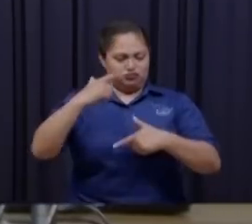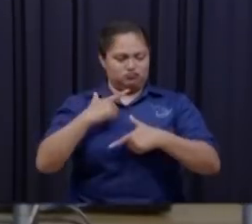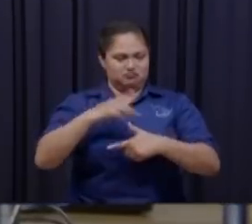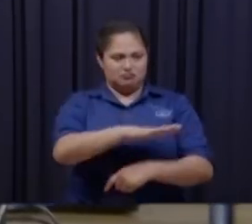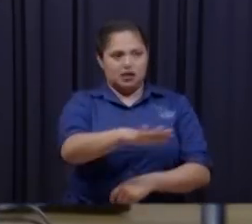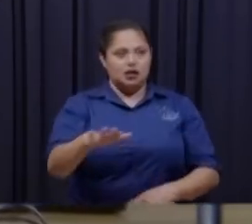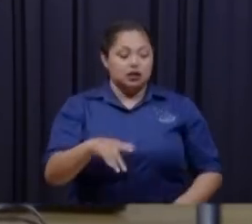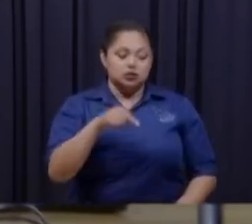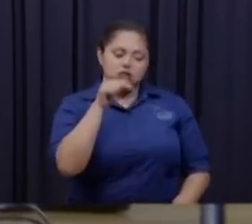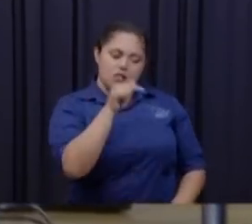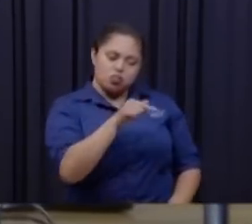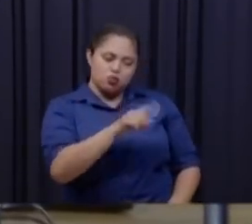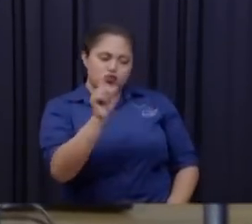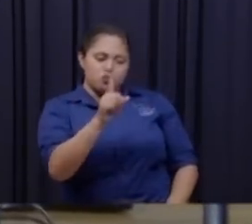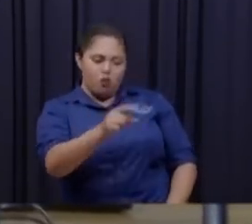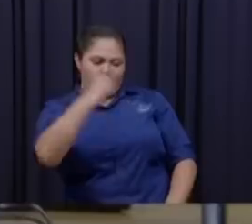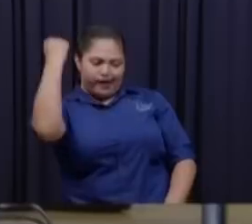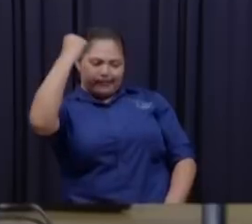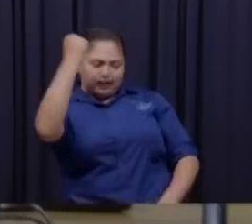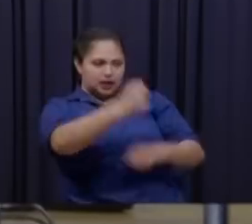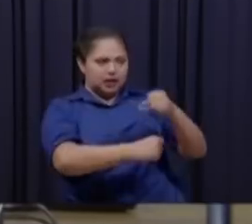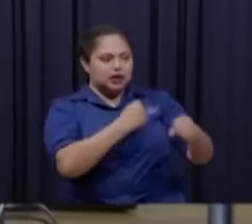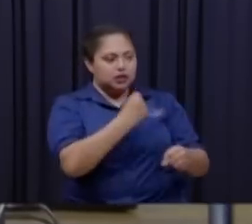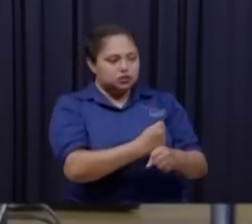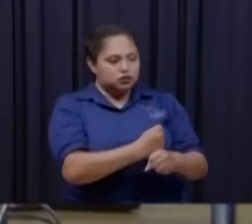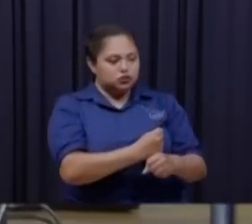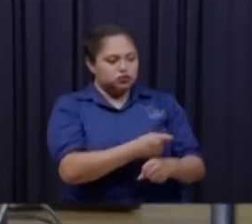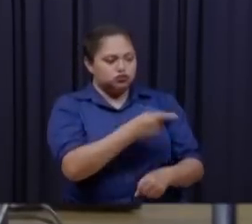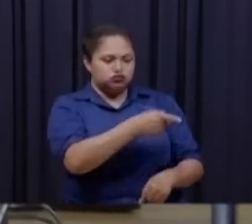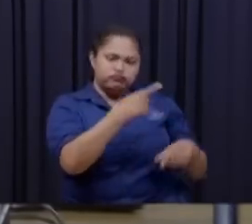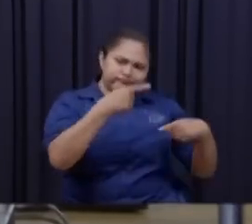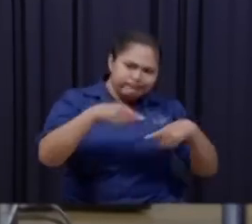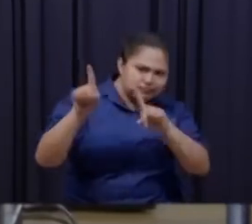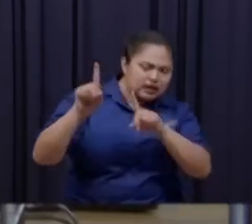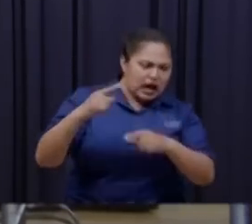Si no ganas el año, al cupo.